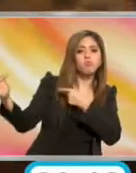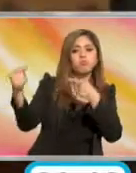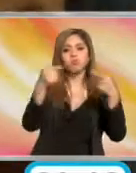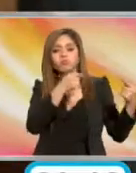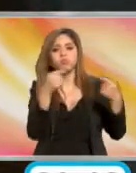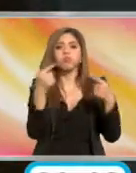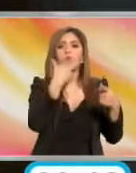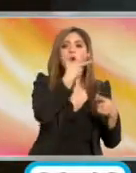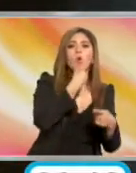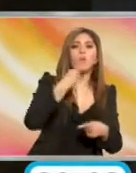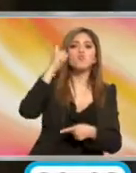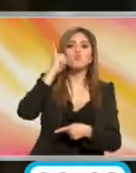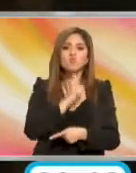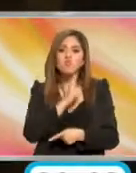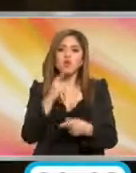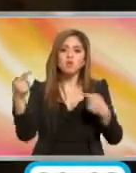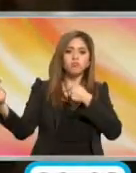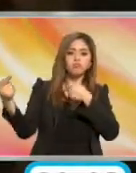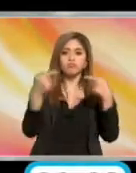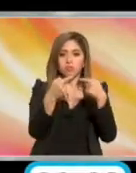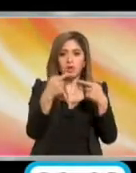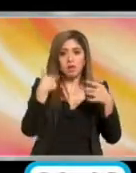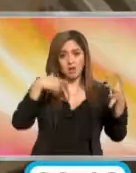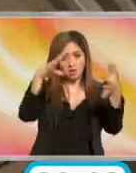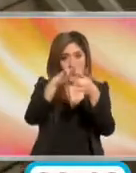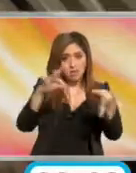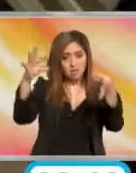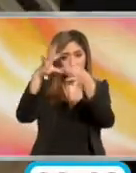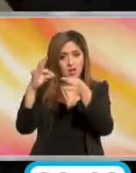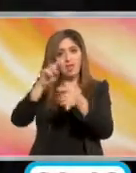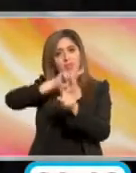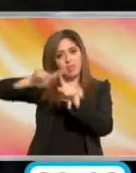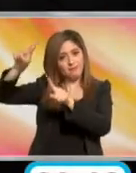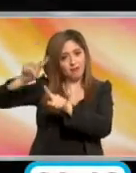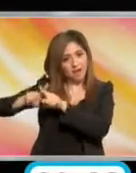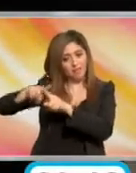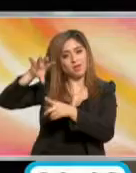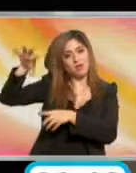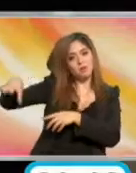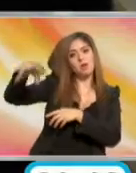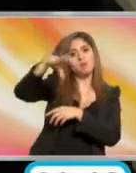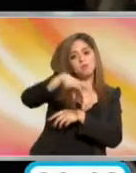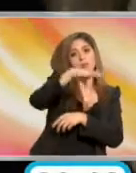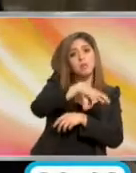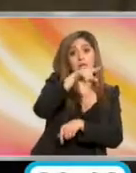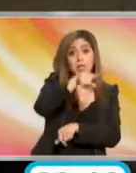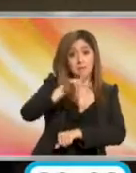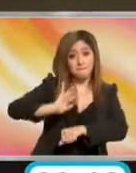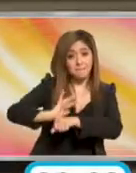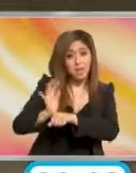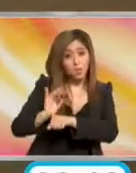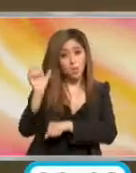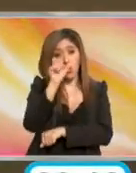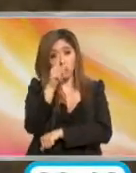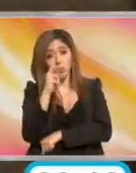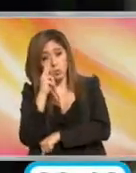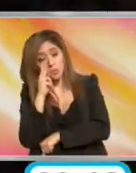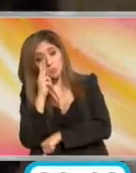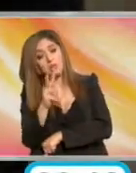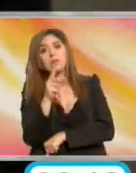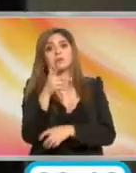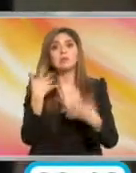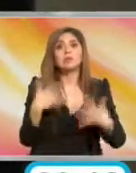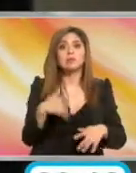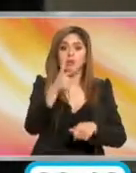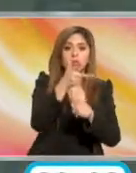las ha abordado desde lugares muy distintos. En este caso, lo hace con una película muy envolvente, completamente hipnótica. La